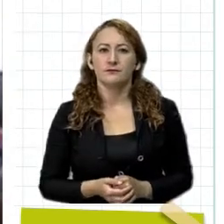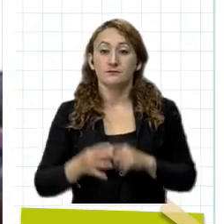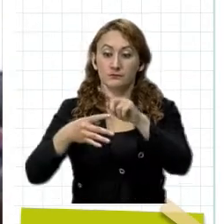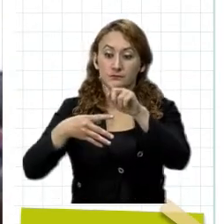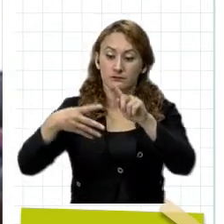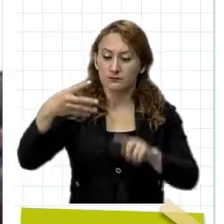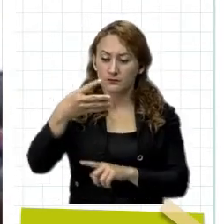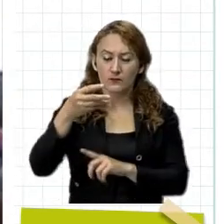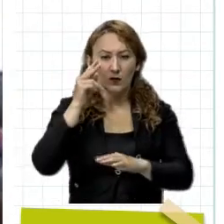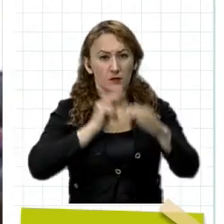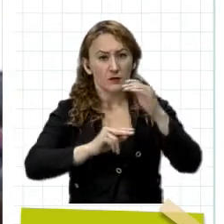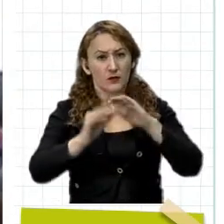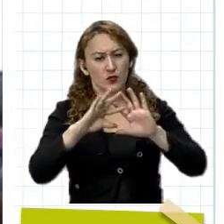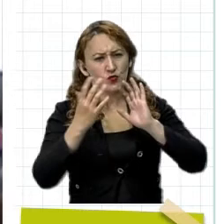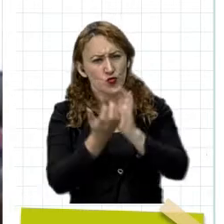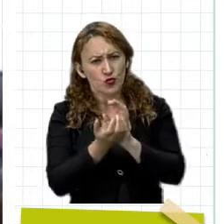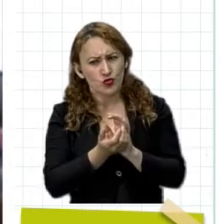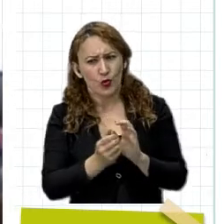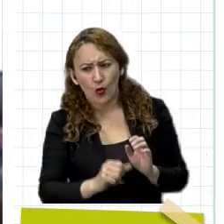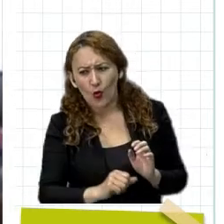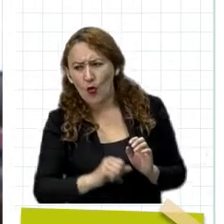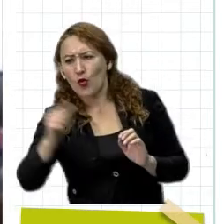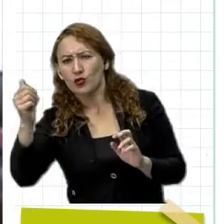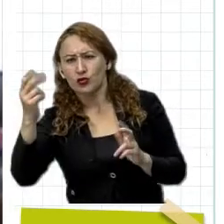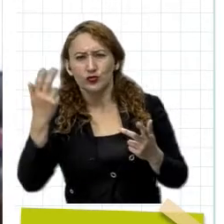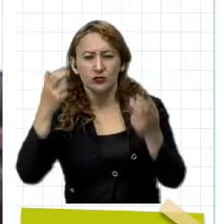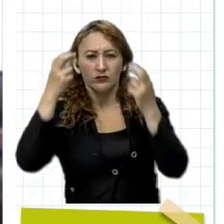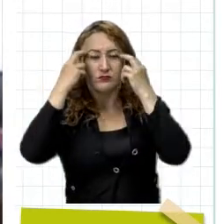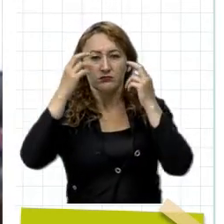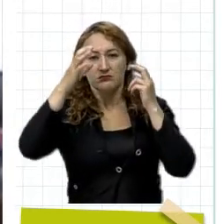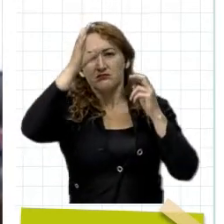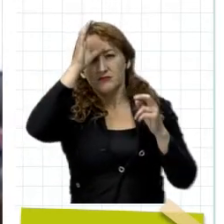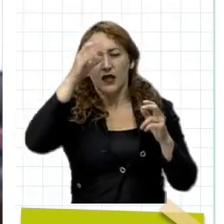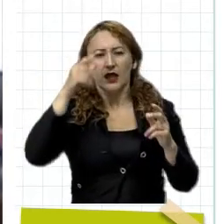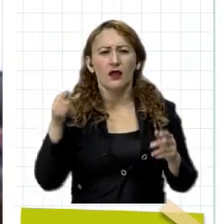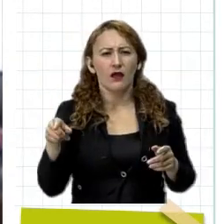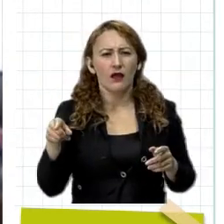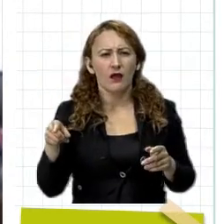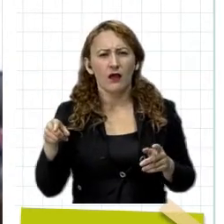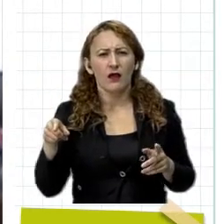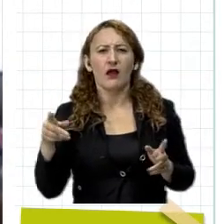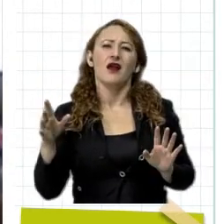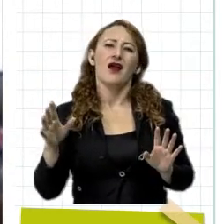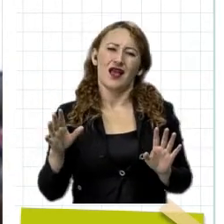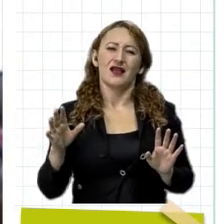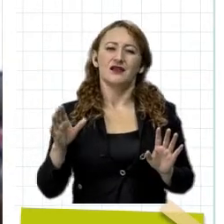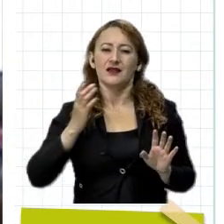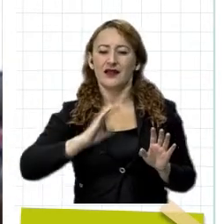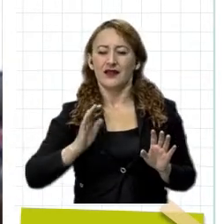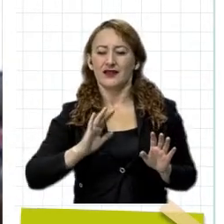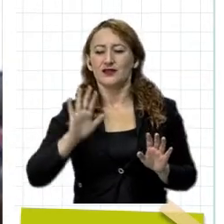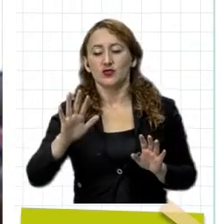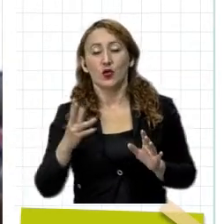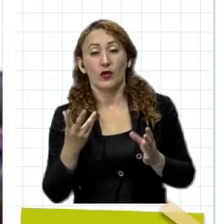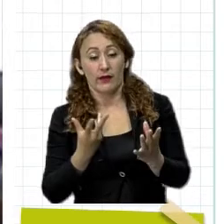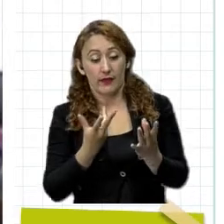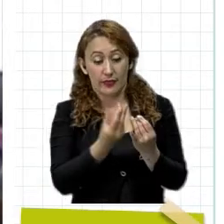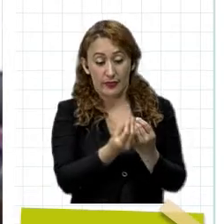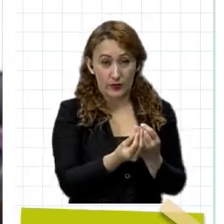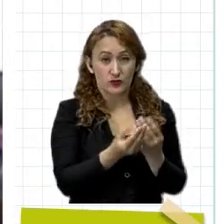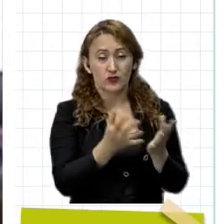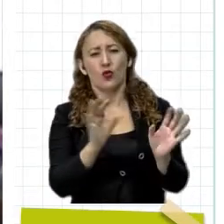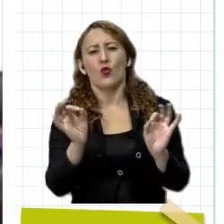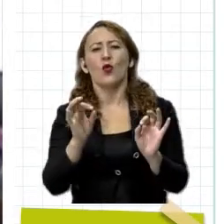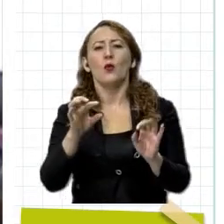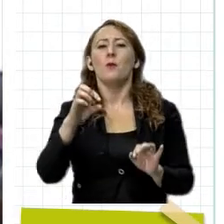mundo, los otros conocimientos y saberes estarían caracterizados, según los casos, como étnicos, como